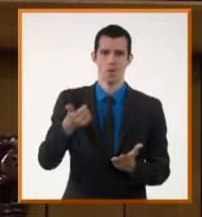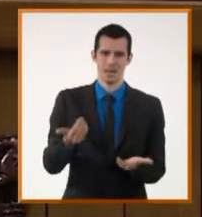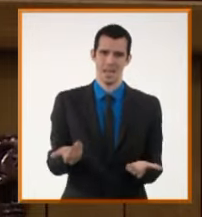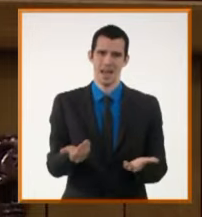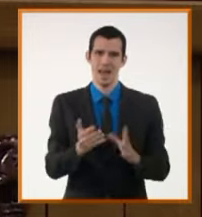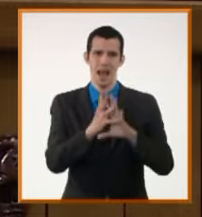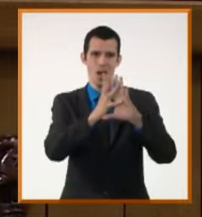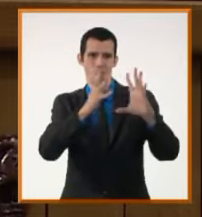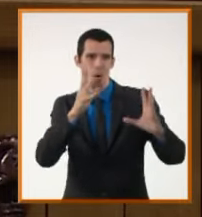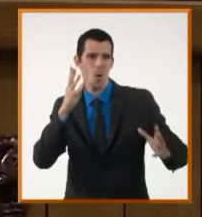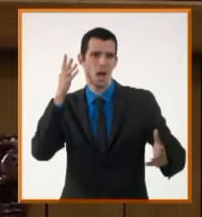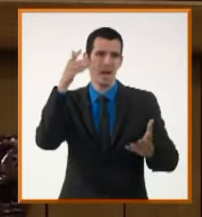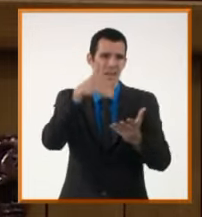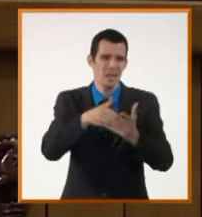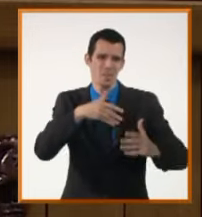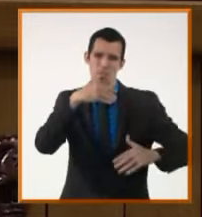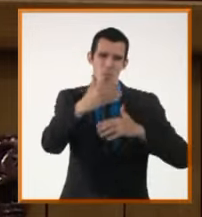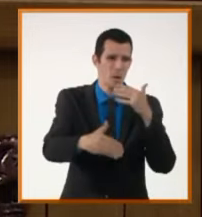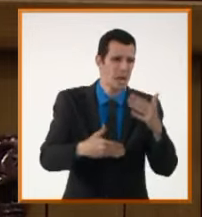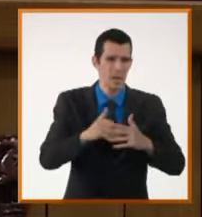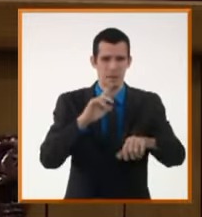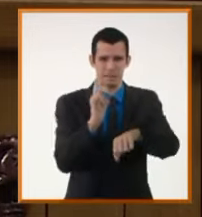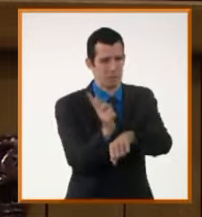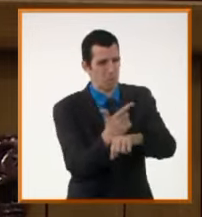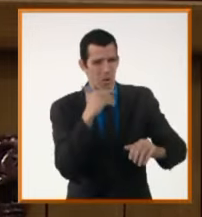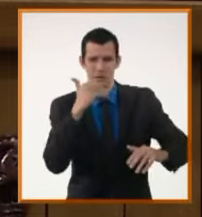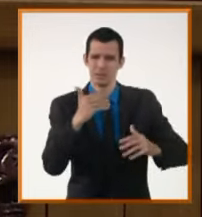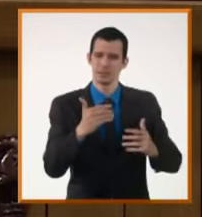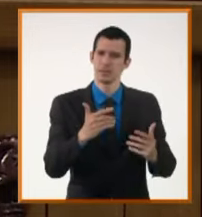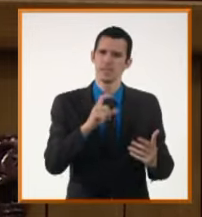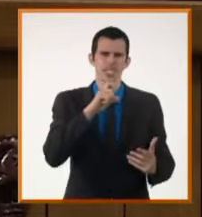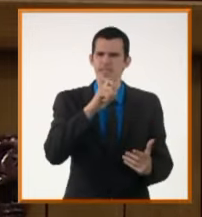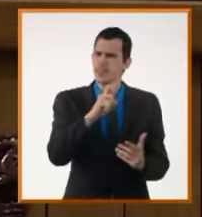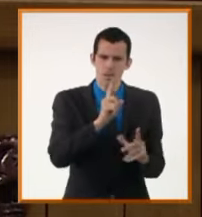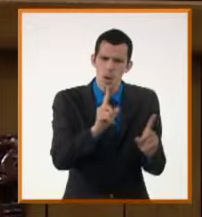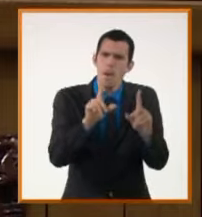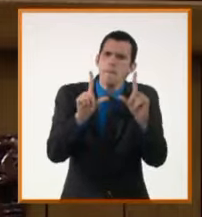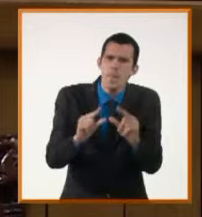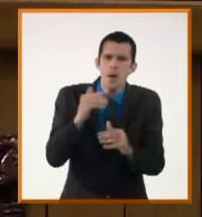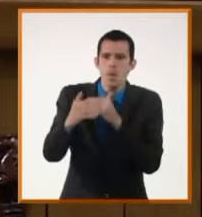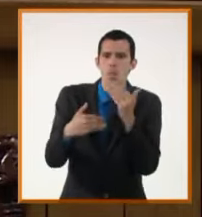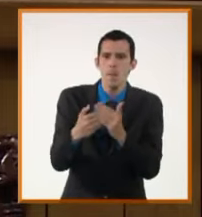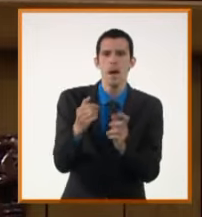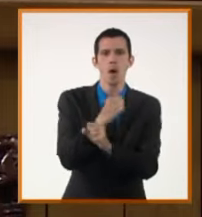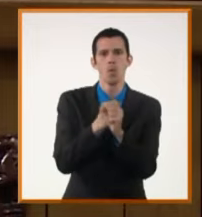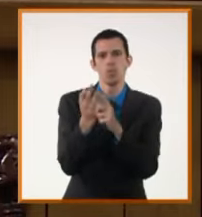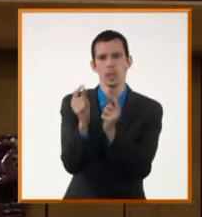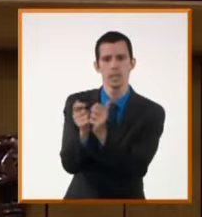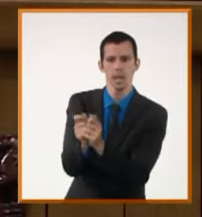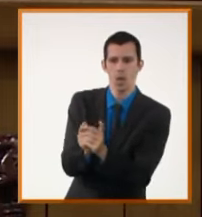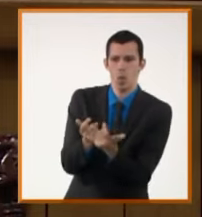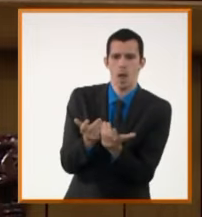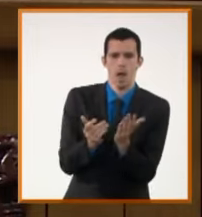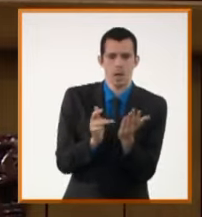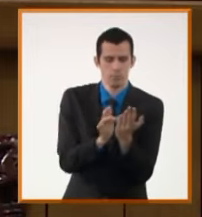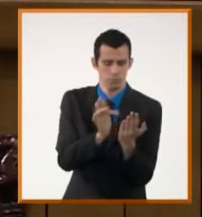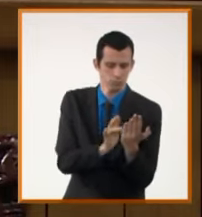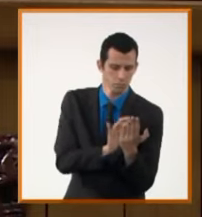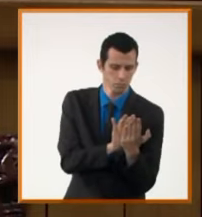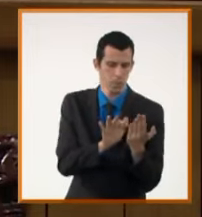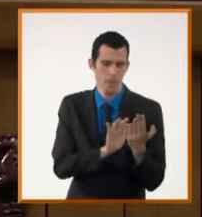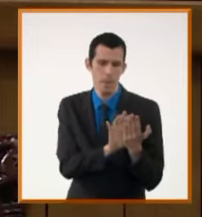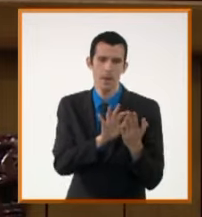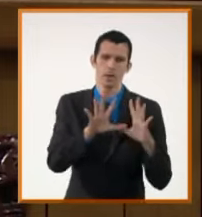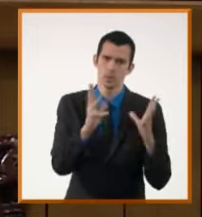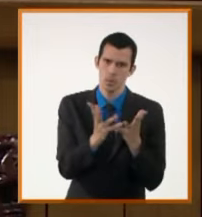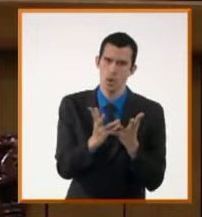una depuración para concentrarnos en aquellas medidas de mayor impacto en las cuales vamos a trabajar en su implementación en